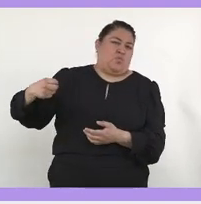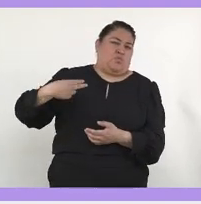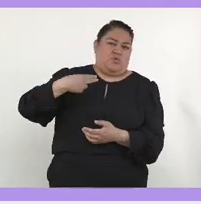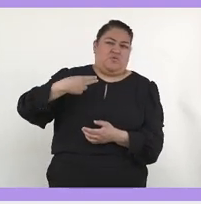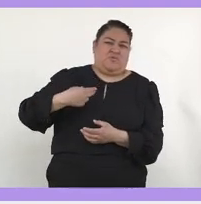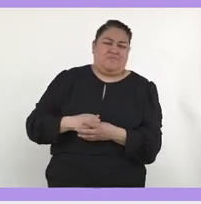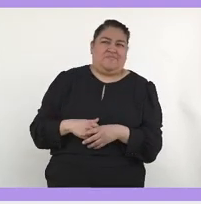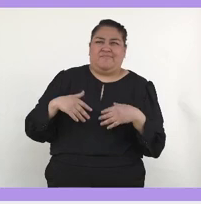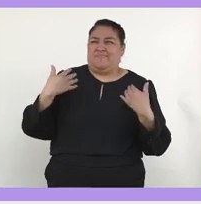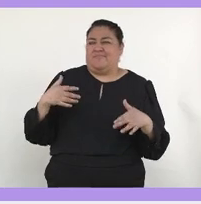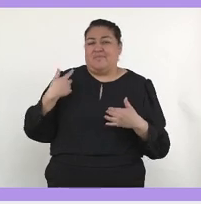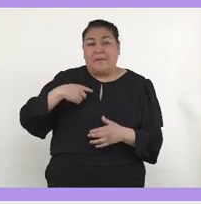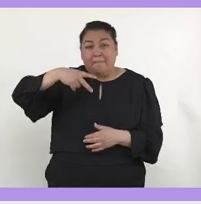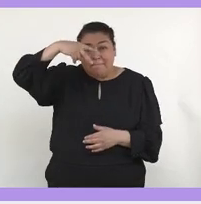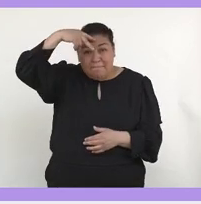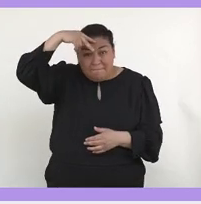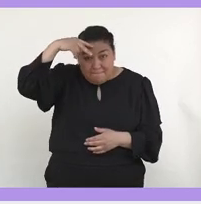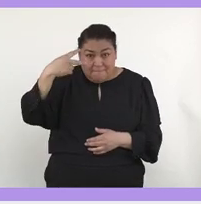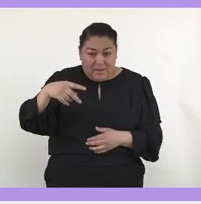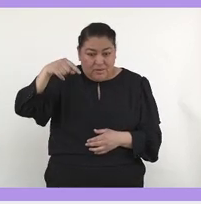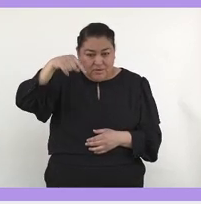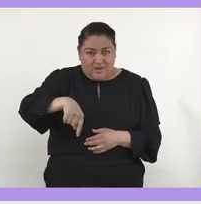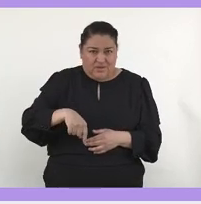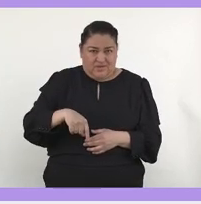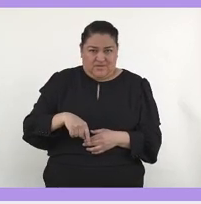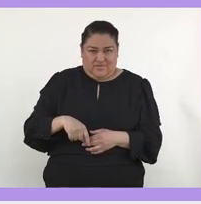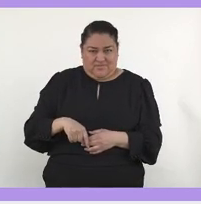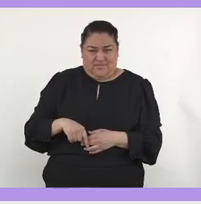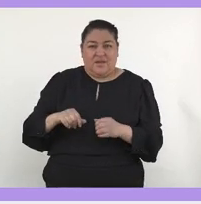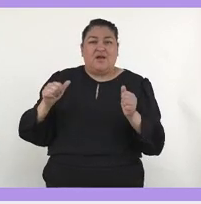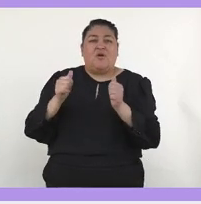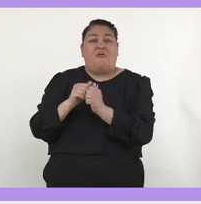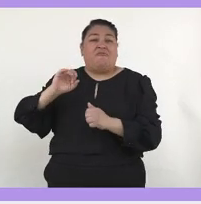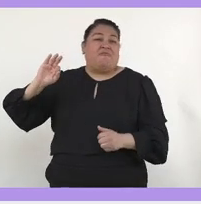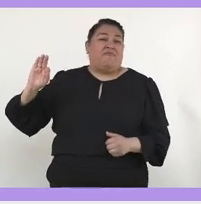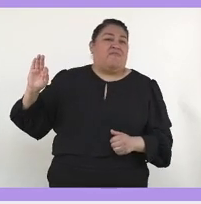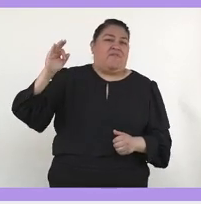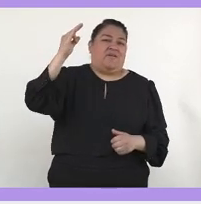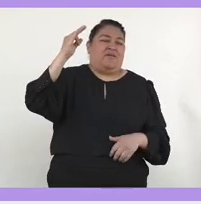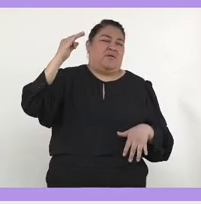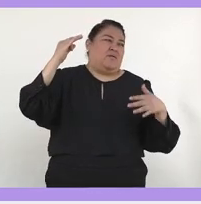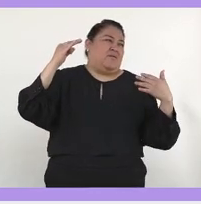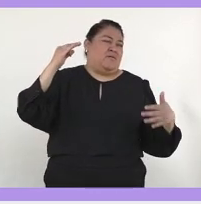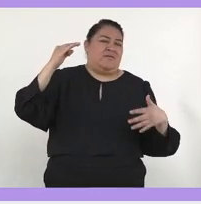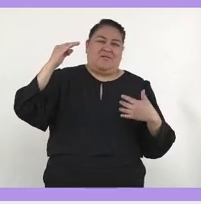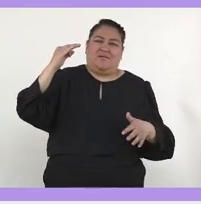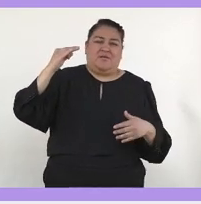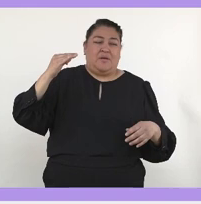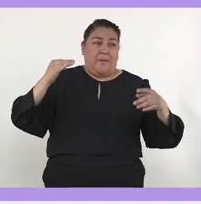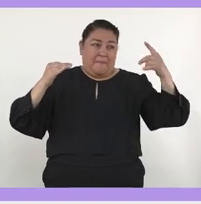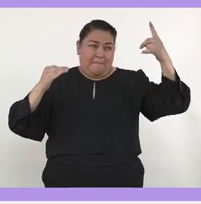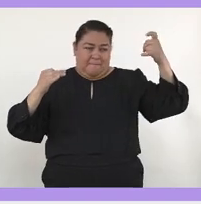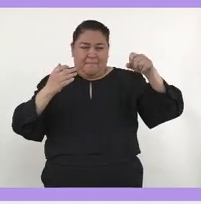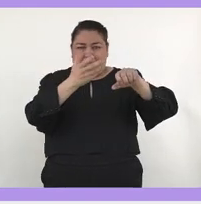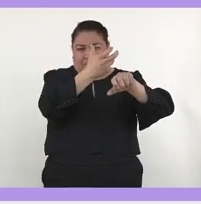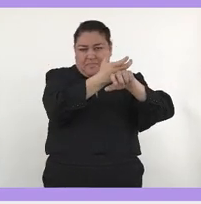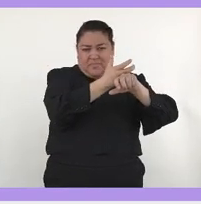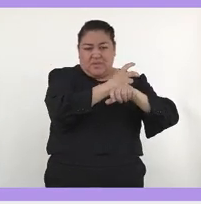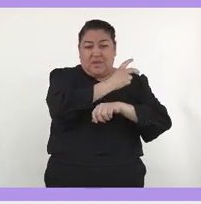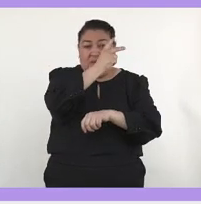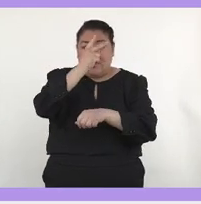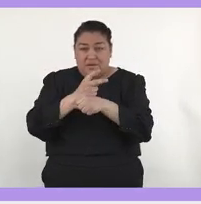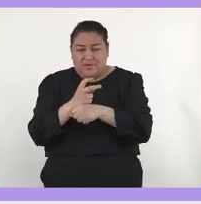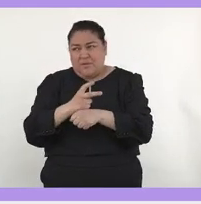que México es referente a nivel de confederación después de Estados Unidos México tiene una liga que de verdad